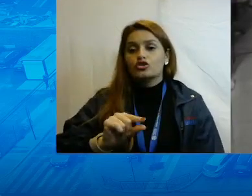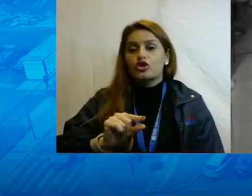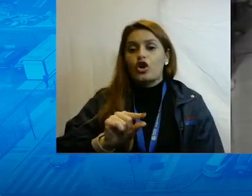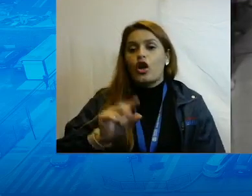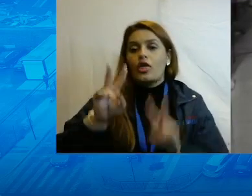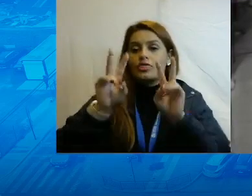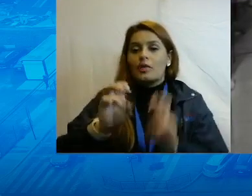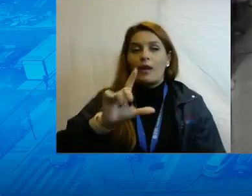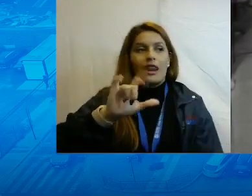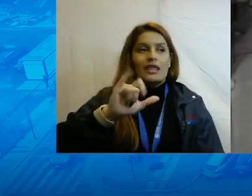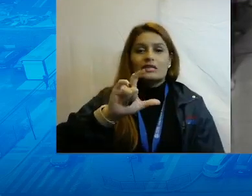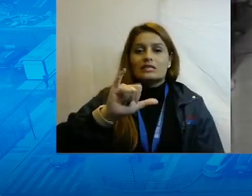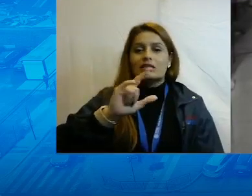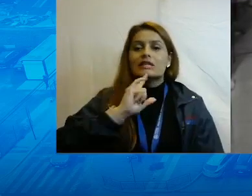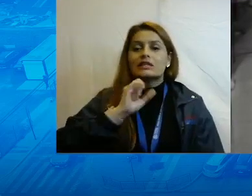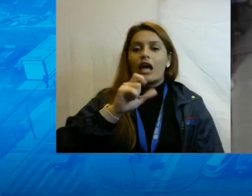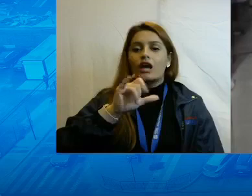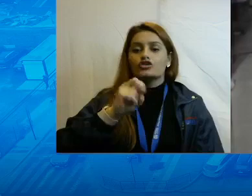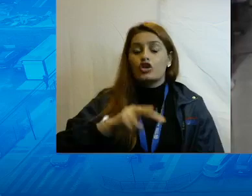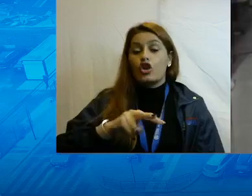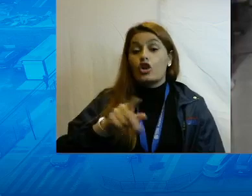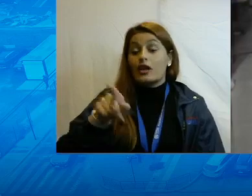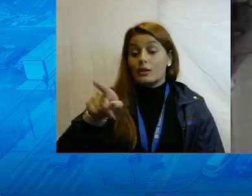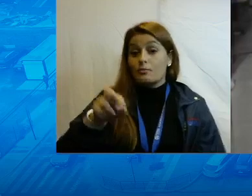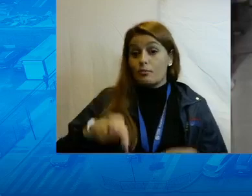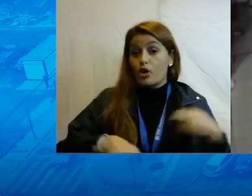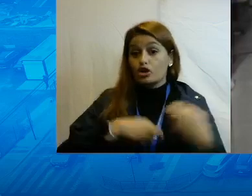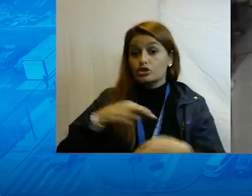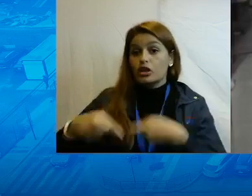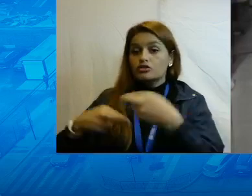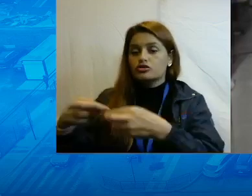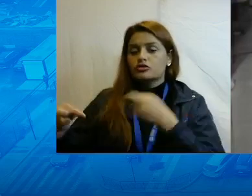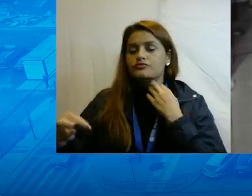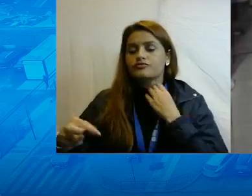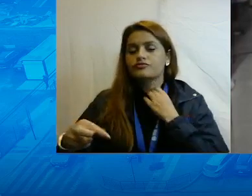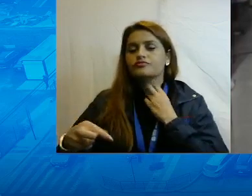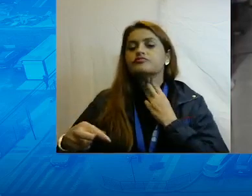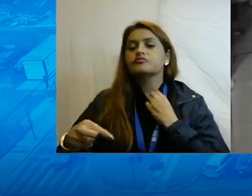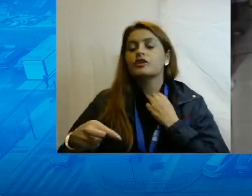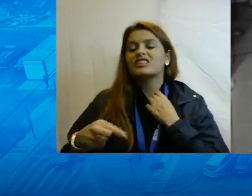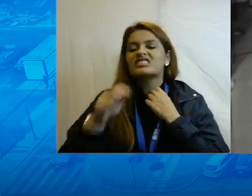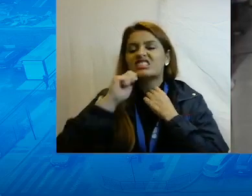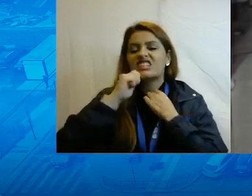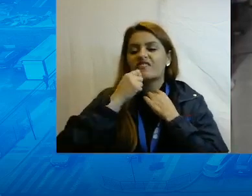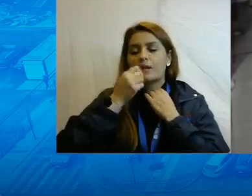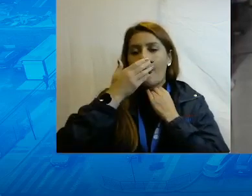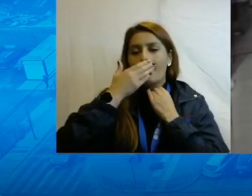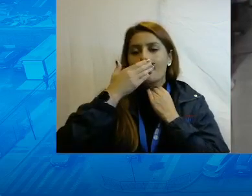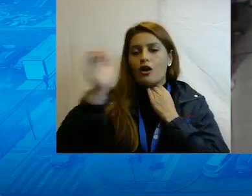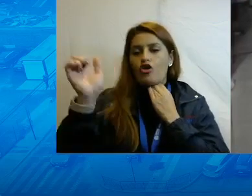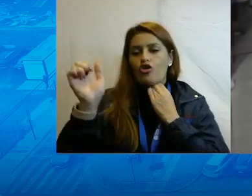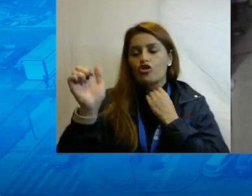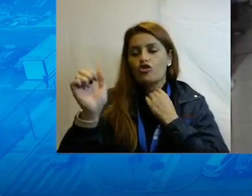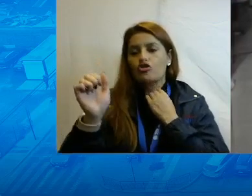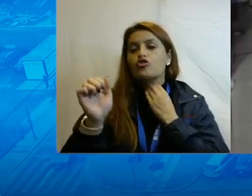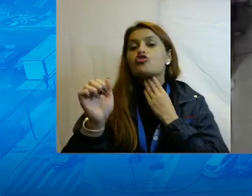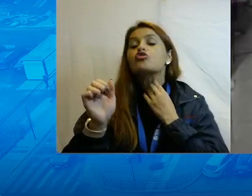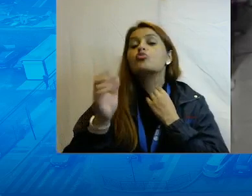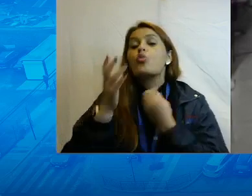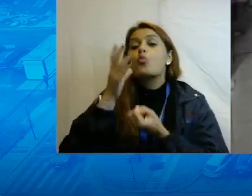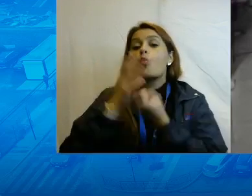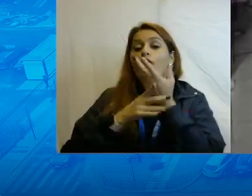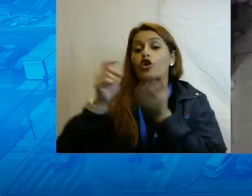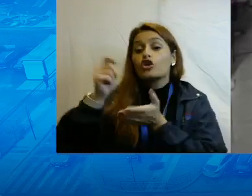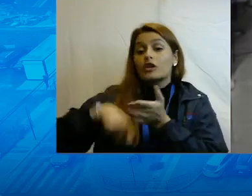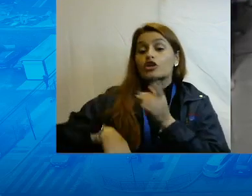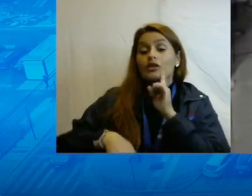licitación. Este proceso sin duda va a significar una mejora en el contrato que tenemos en